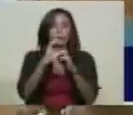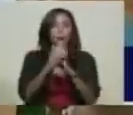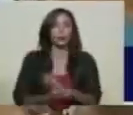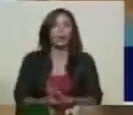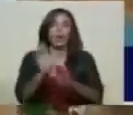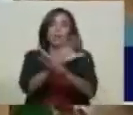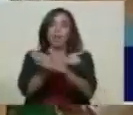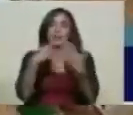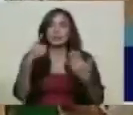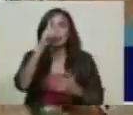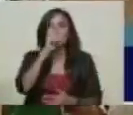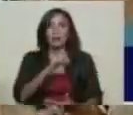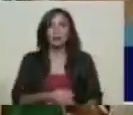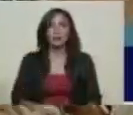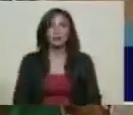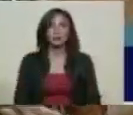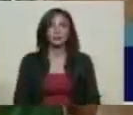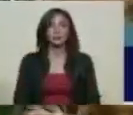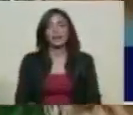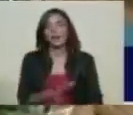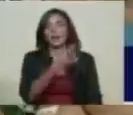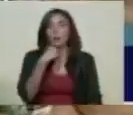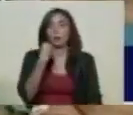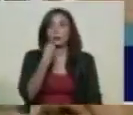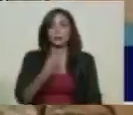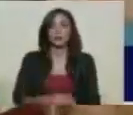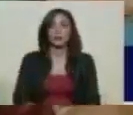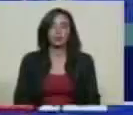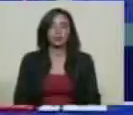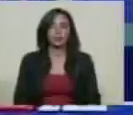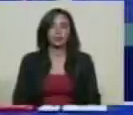16 años, me equivoqué, la más joven.